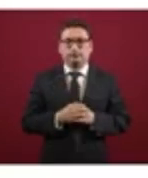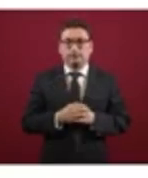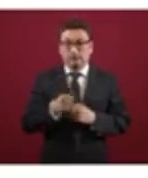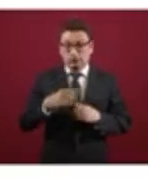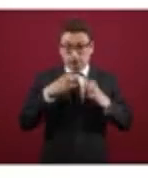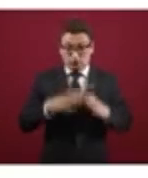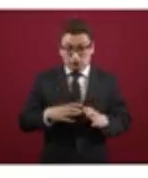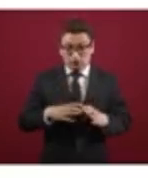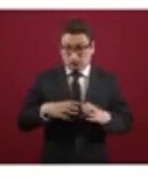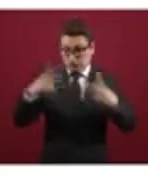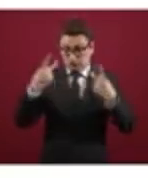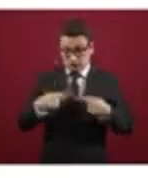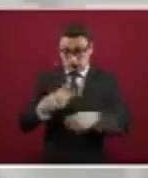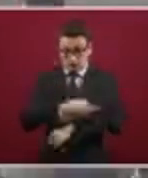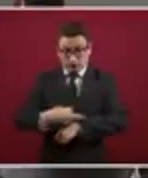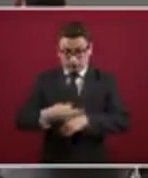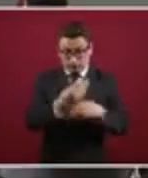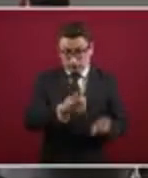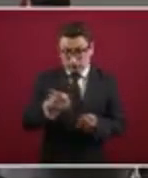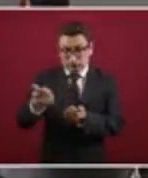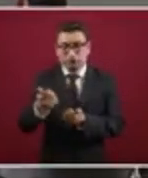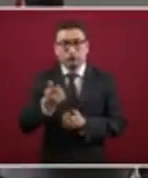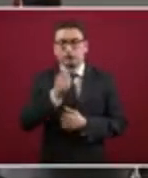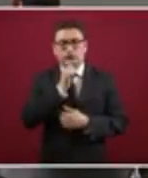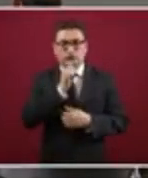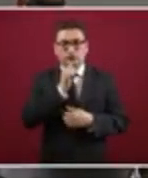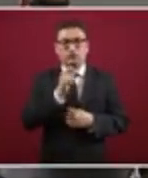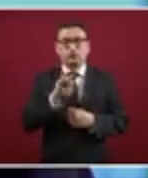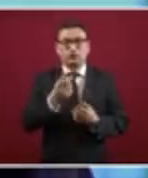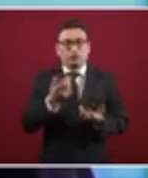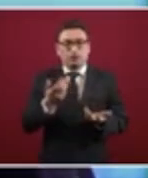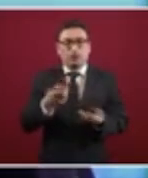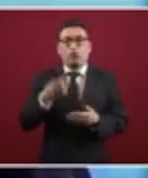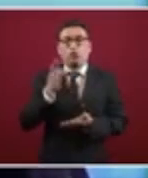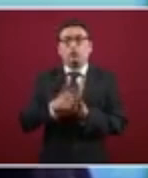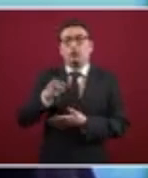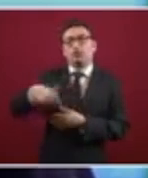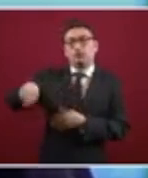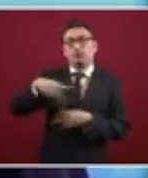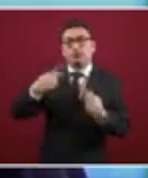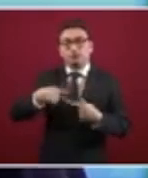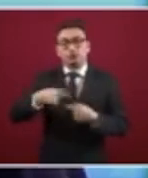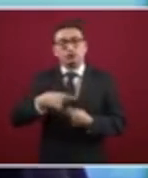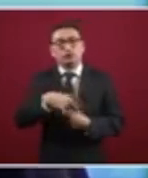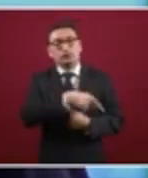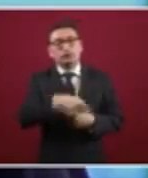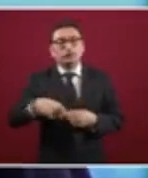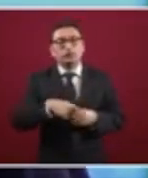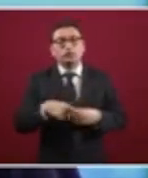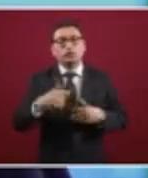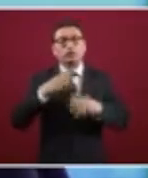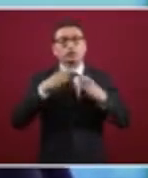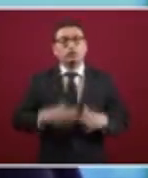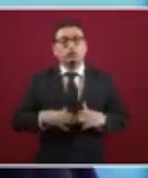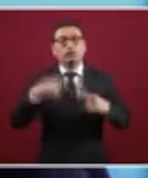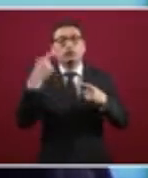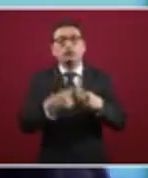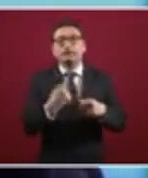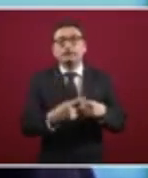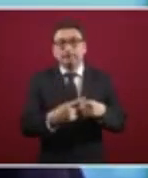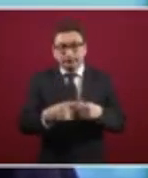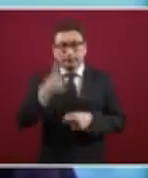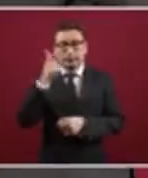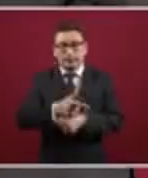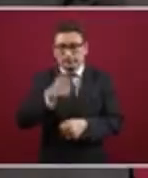durante la conferencia mañanera la comisionada nacional de búsqueda de personas carla quinta osuna presentó un análisis histórico en el que se